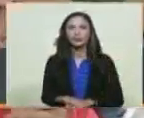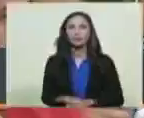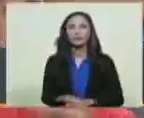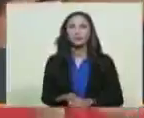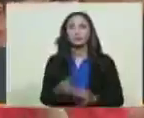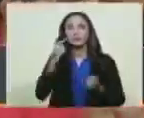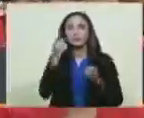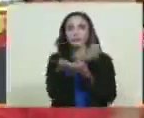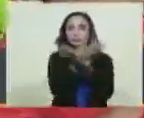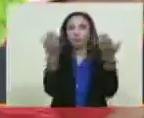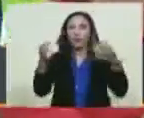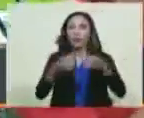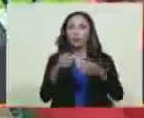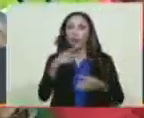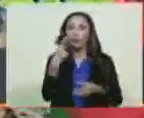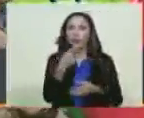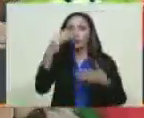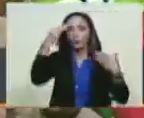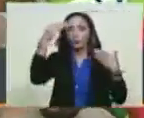etcétera